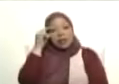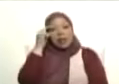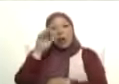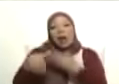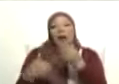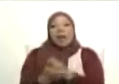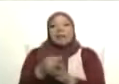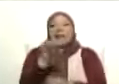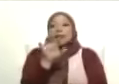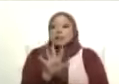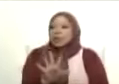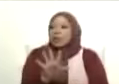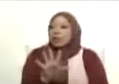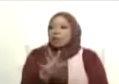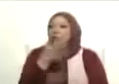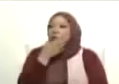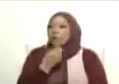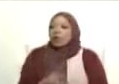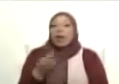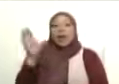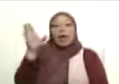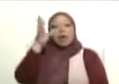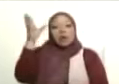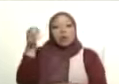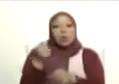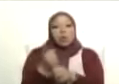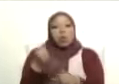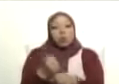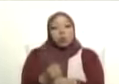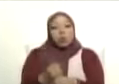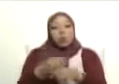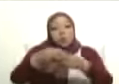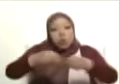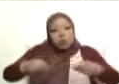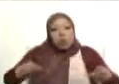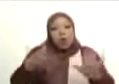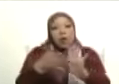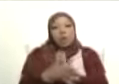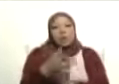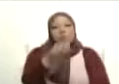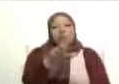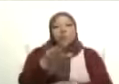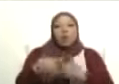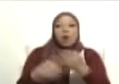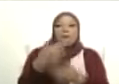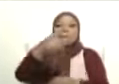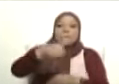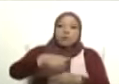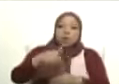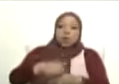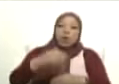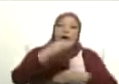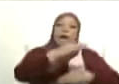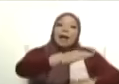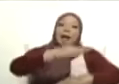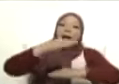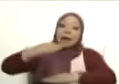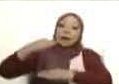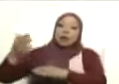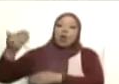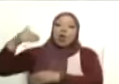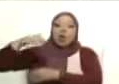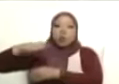5. Y el repliegue aeroterrestre del sobre número 1, así como las mesas de votación y las cajas de